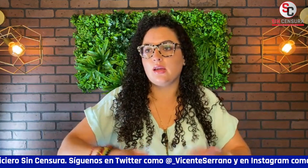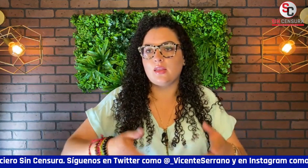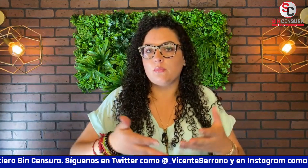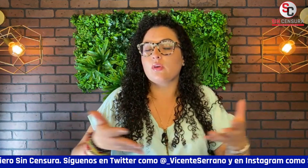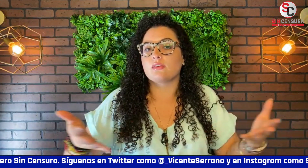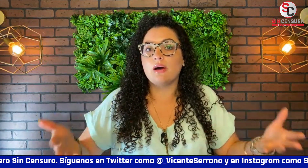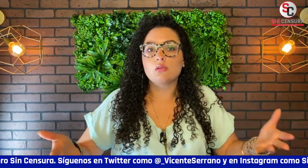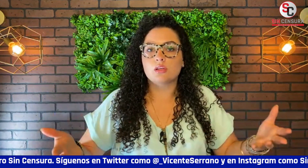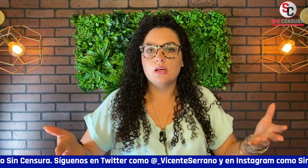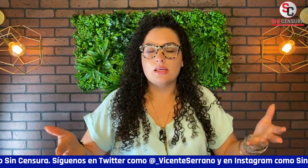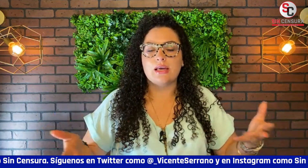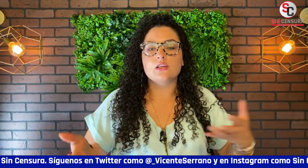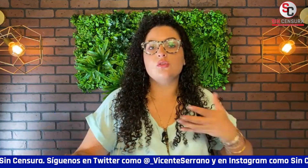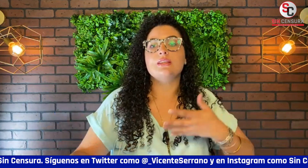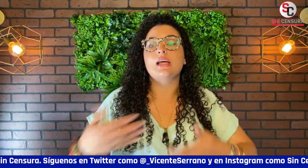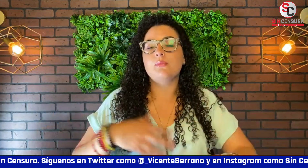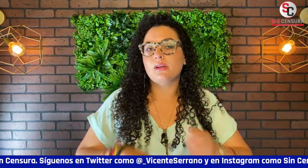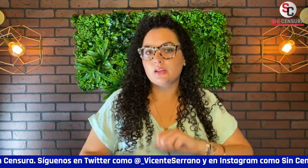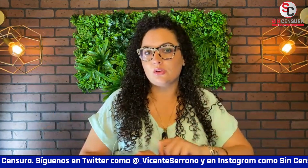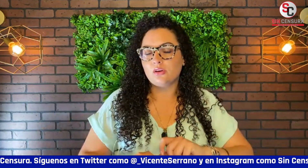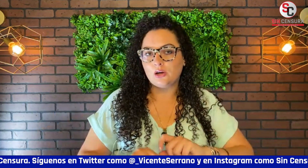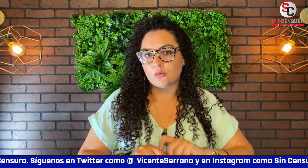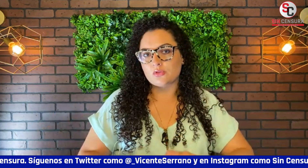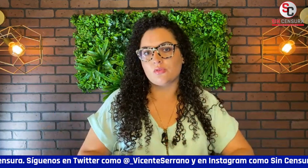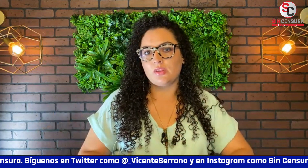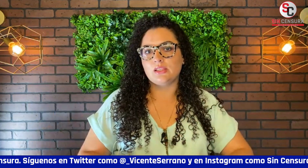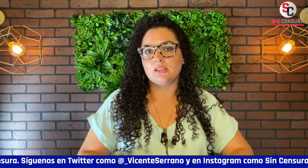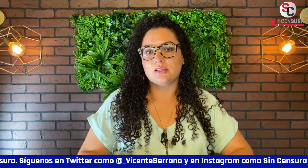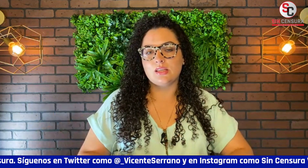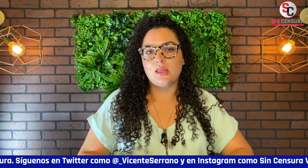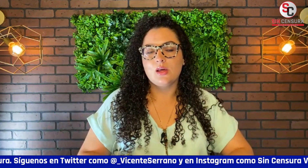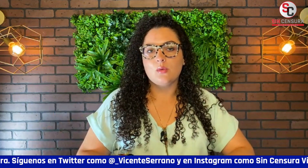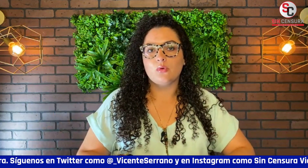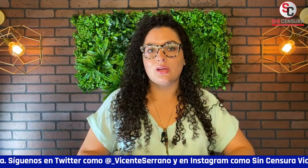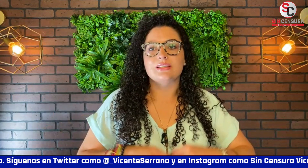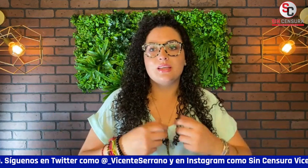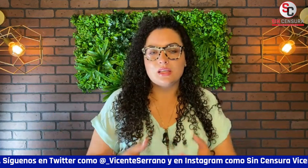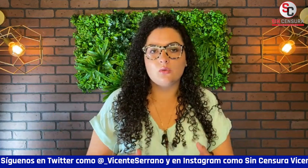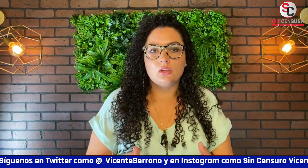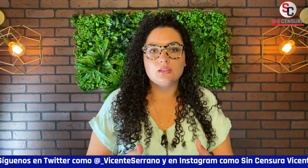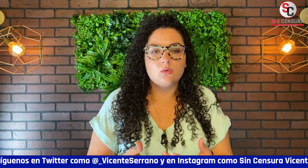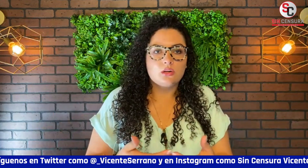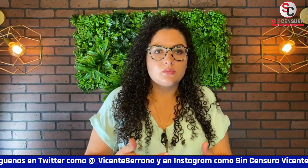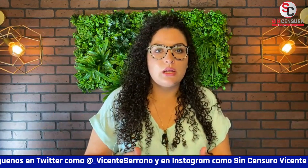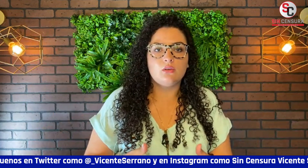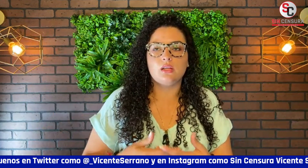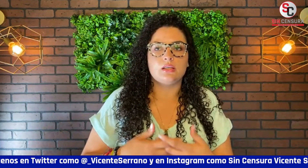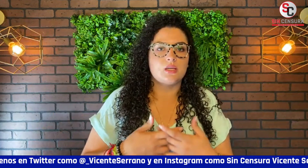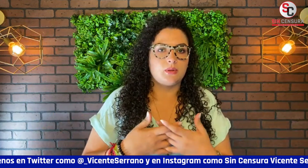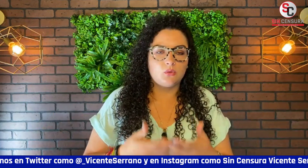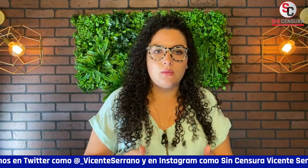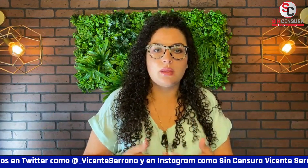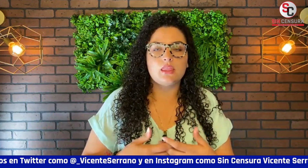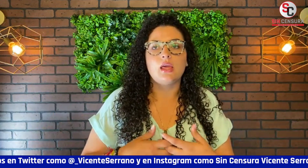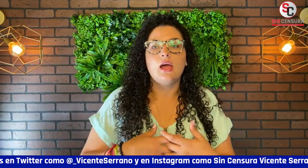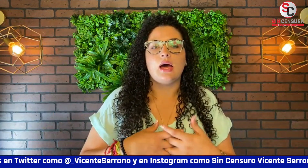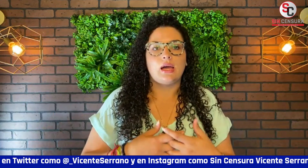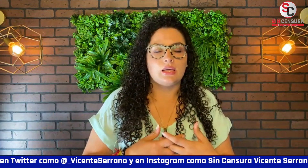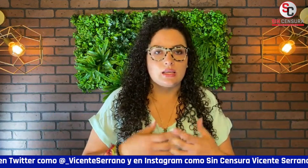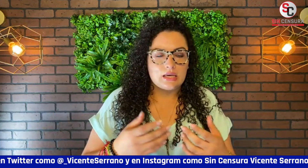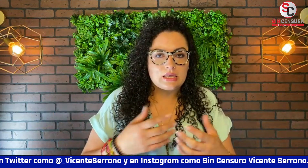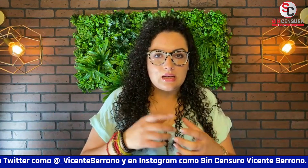se los tiene que dar por default. Y ahí es donde sale perdiendo la Comisión Federal de Electricidad, porque sí están utilizando un respaldo de que si